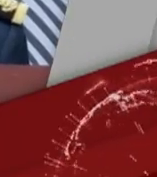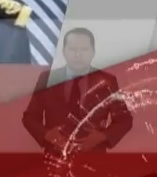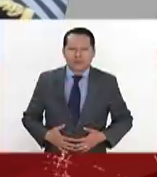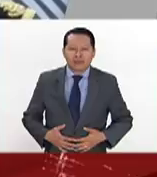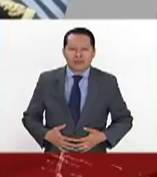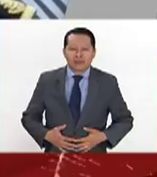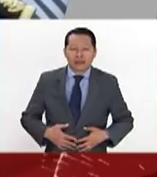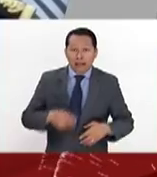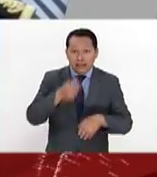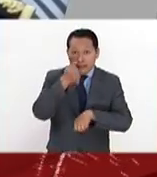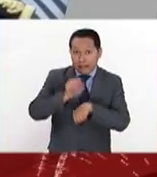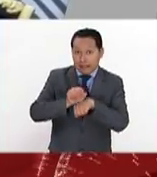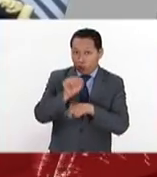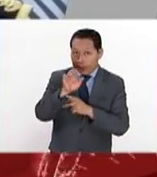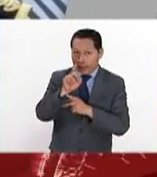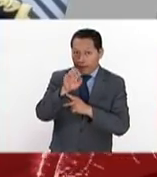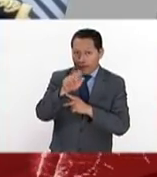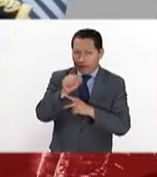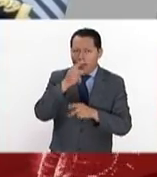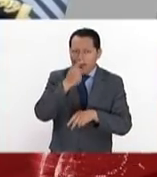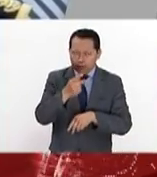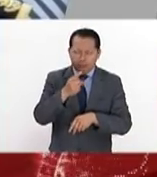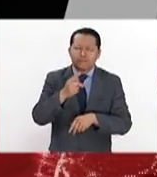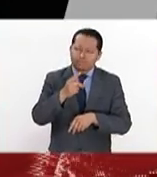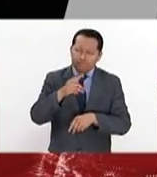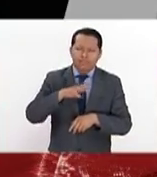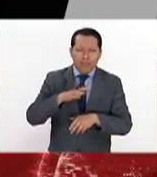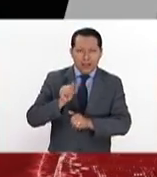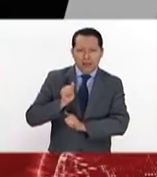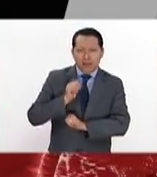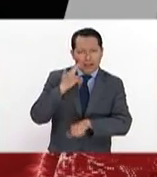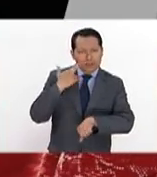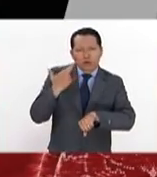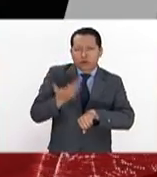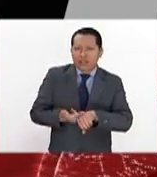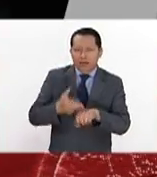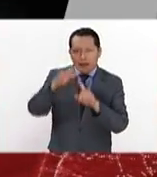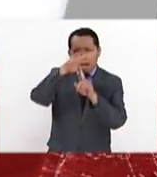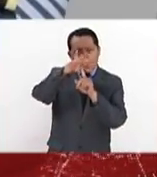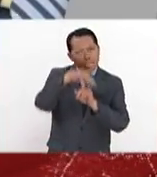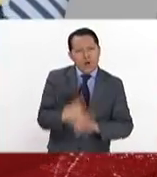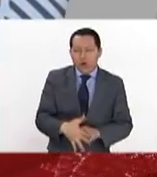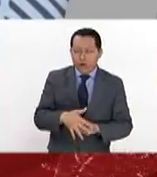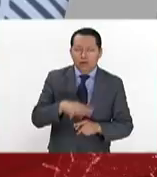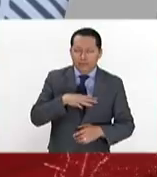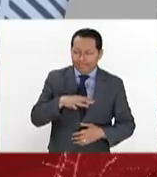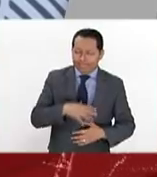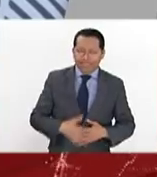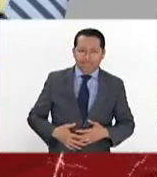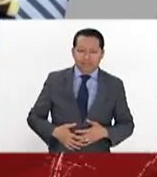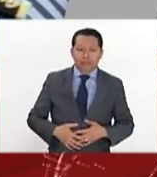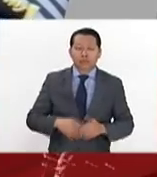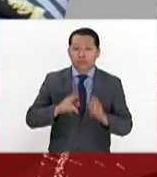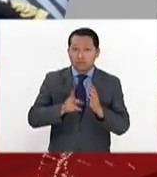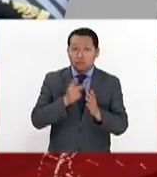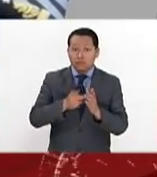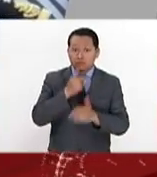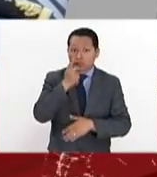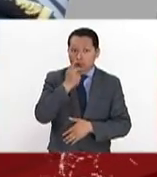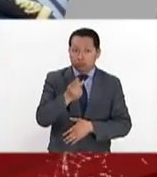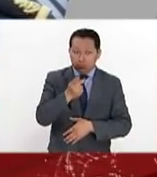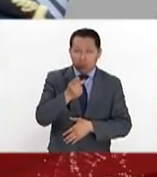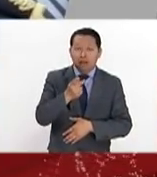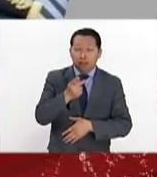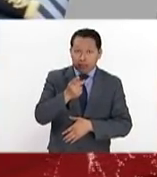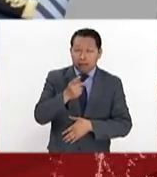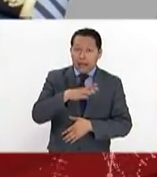El secretario de la Defensa reitera la responsabilidad del Ejército en el desplome del helicóptero en Oaxaca. Reitero, la